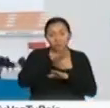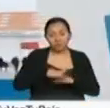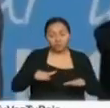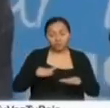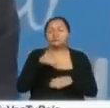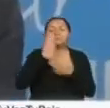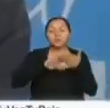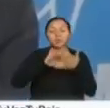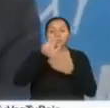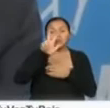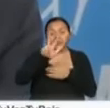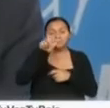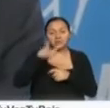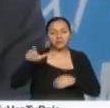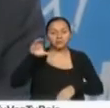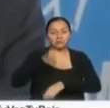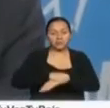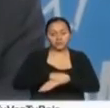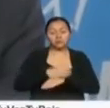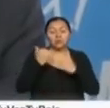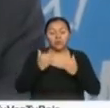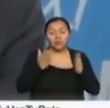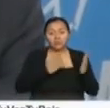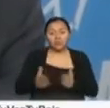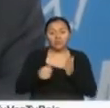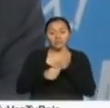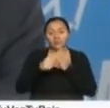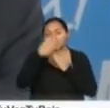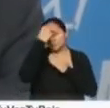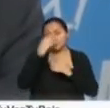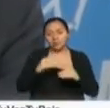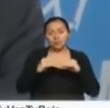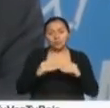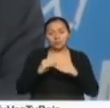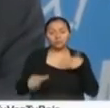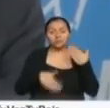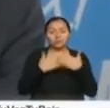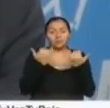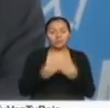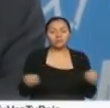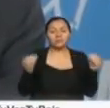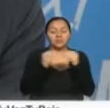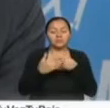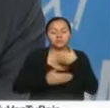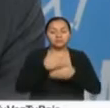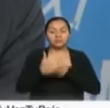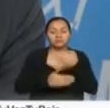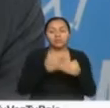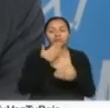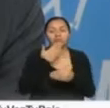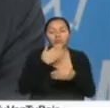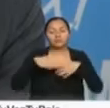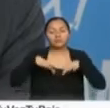detenidas. Todas las acciones que estamos implementando en este momento son parte de un conjunto